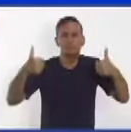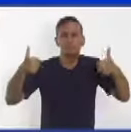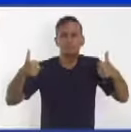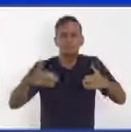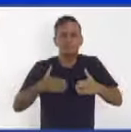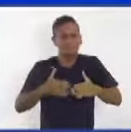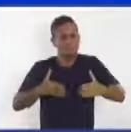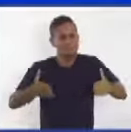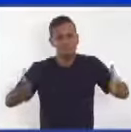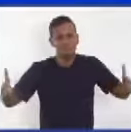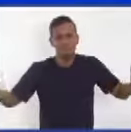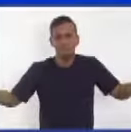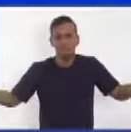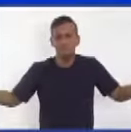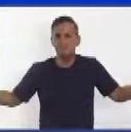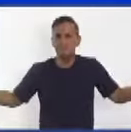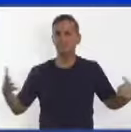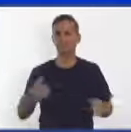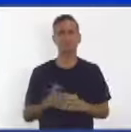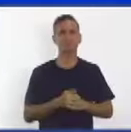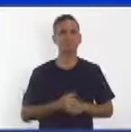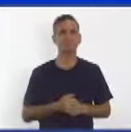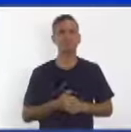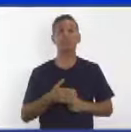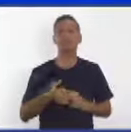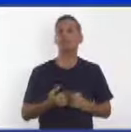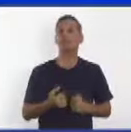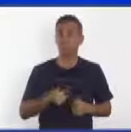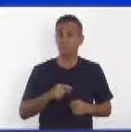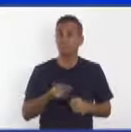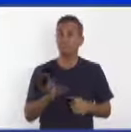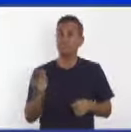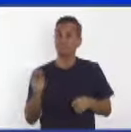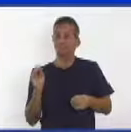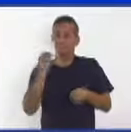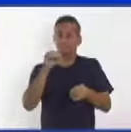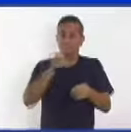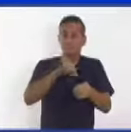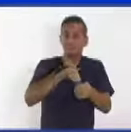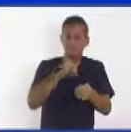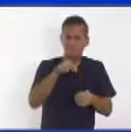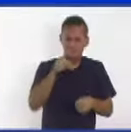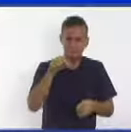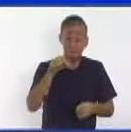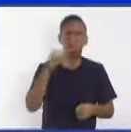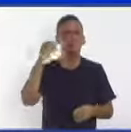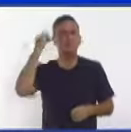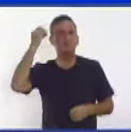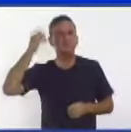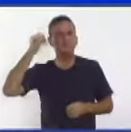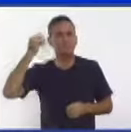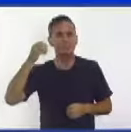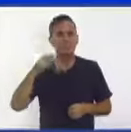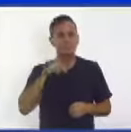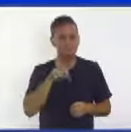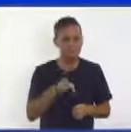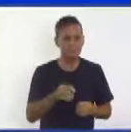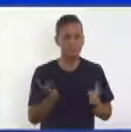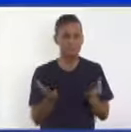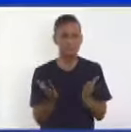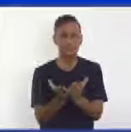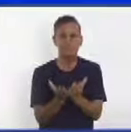son muy amplias son muy vastas y les van a permitir adentrarse en ese análisis